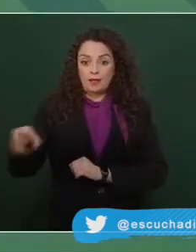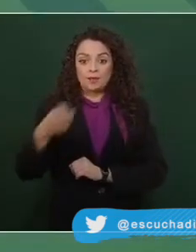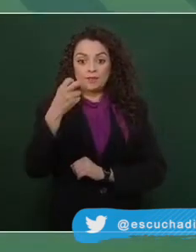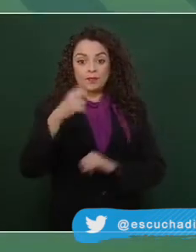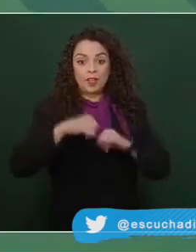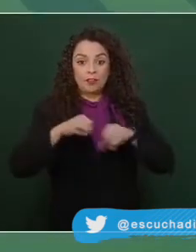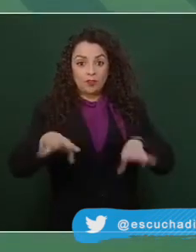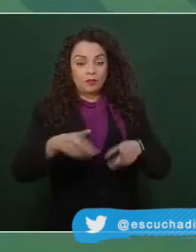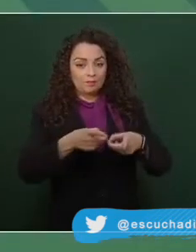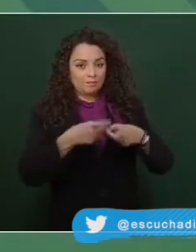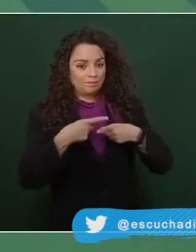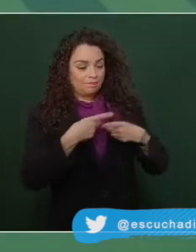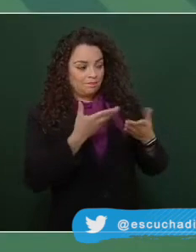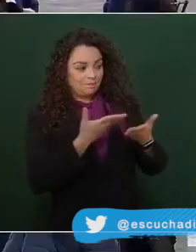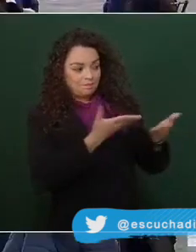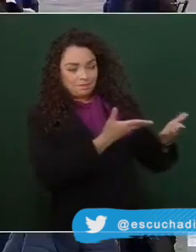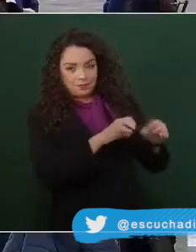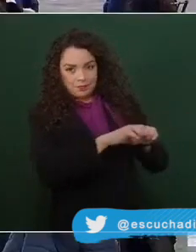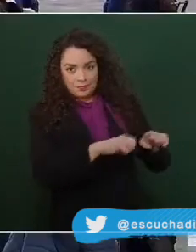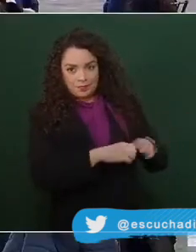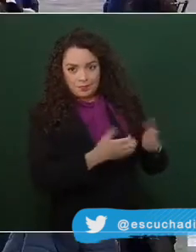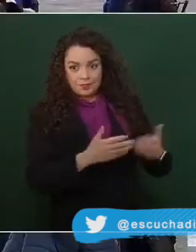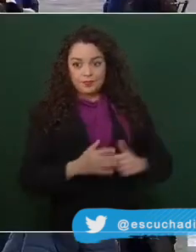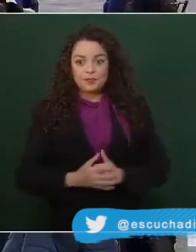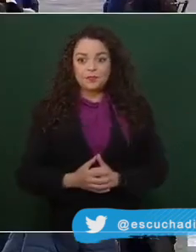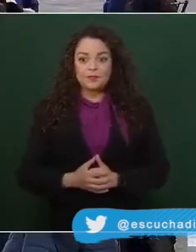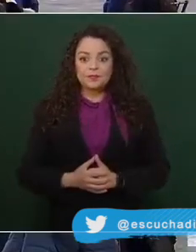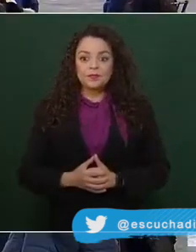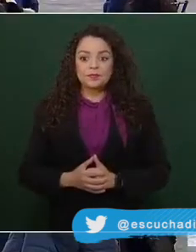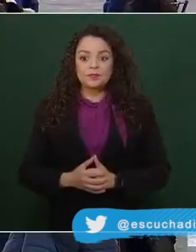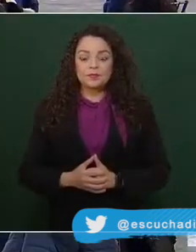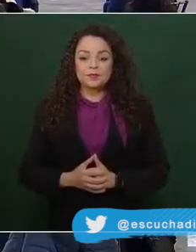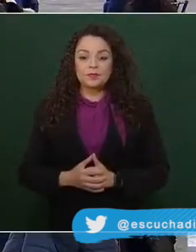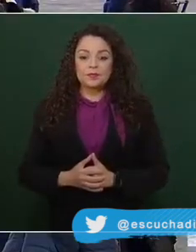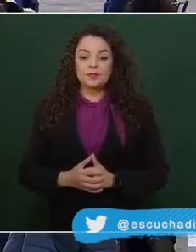informado, para aplicarse